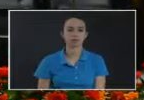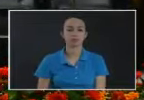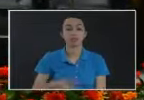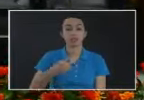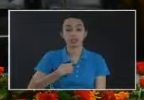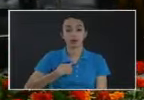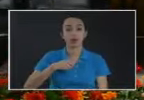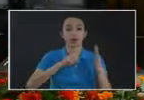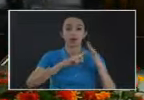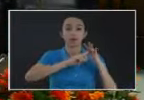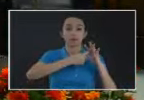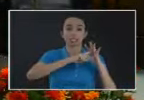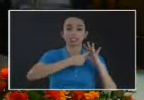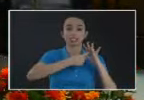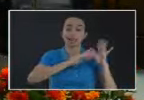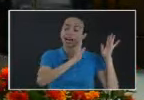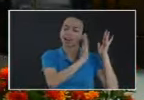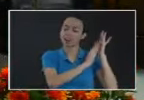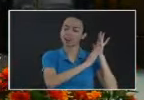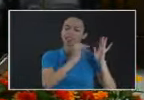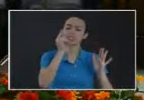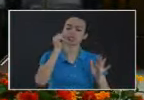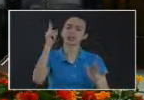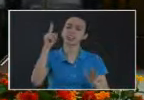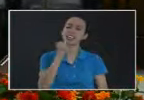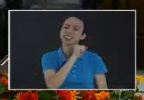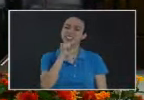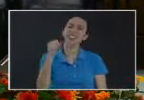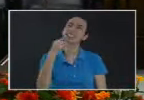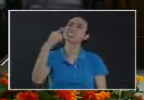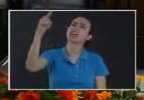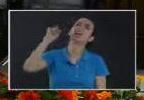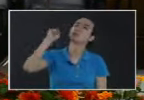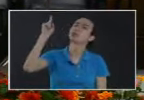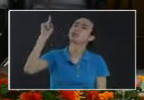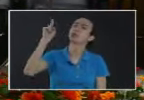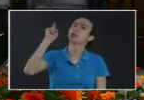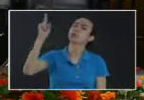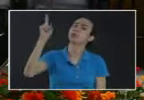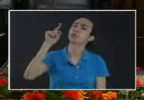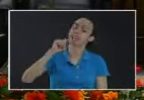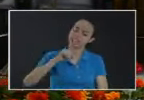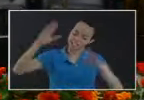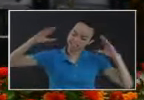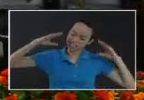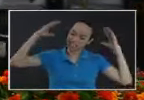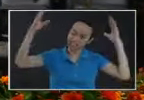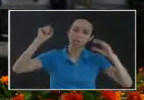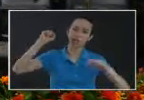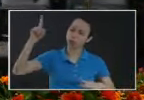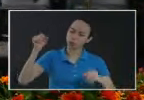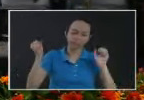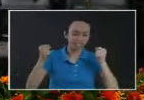Y yo comencé a alabar al Señor y a cantar y decía: sí, Señor, tú eres el grande, tú eres el poderoso, tú eres el hacedor